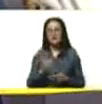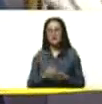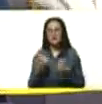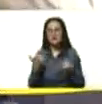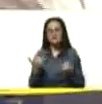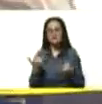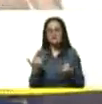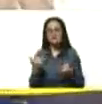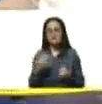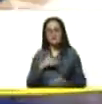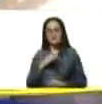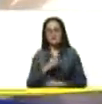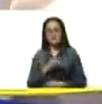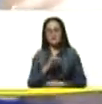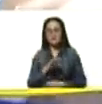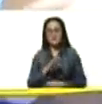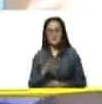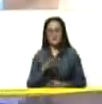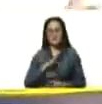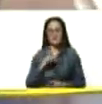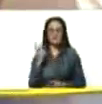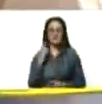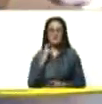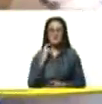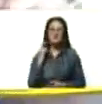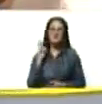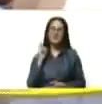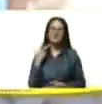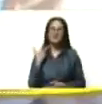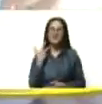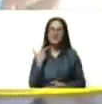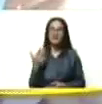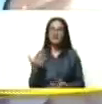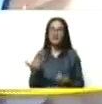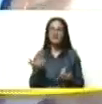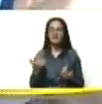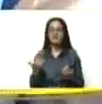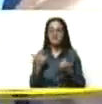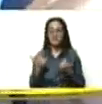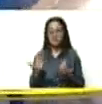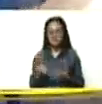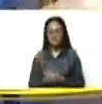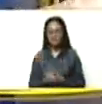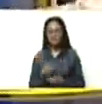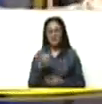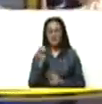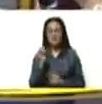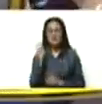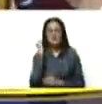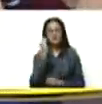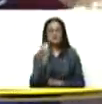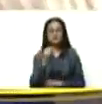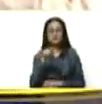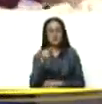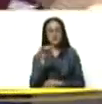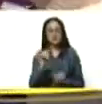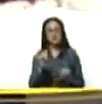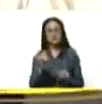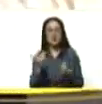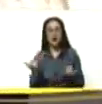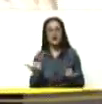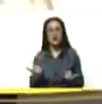vienen a condolerse de sus víctimas. Ellos son los que clavaron la puñalada, son los verdugos. Y ahora vienen